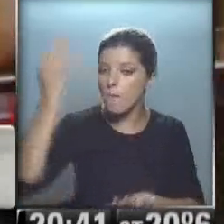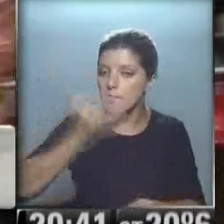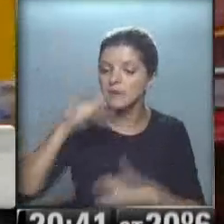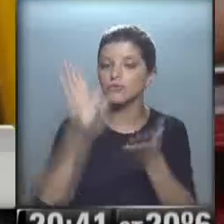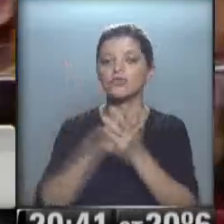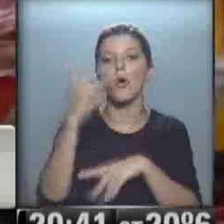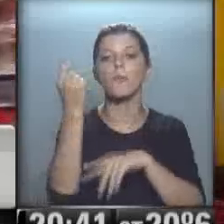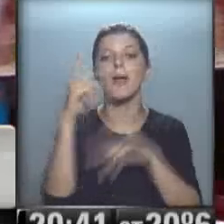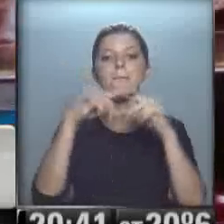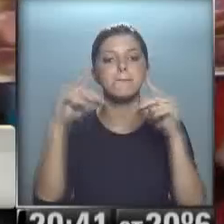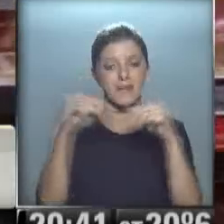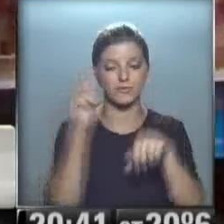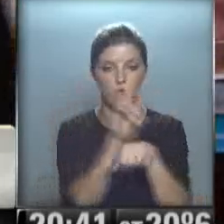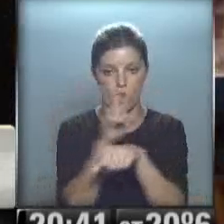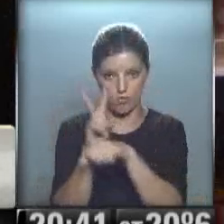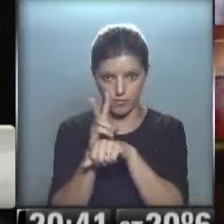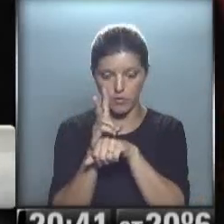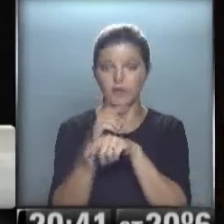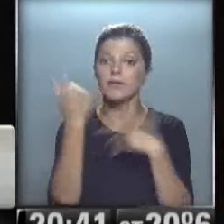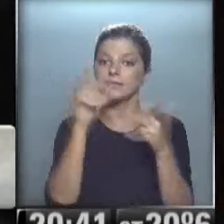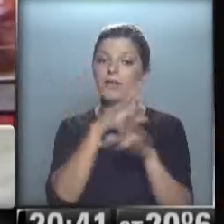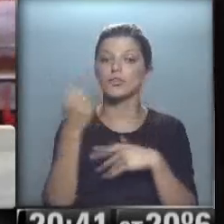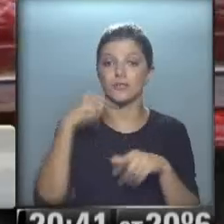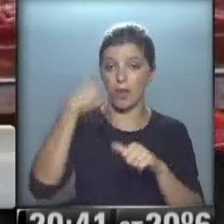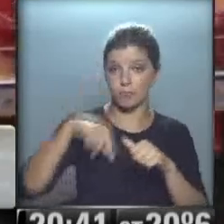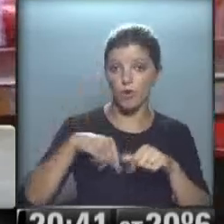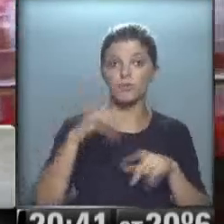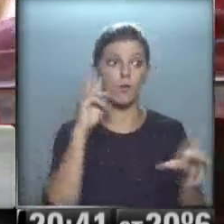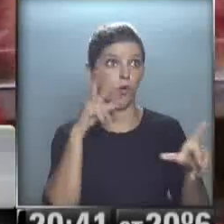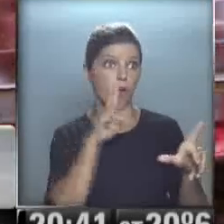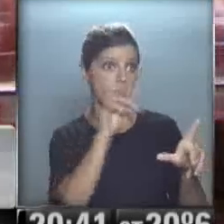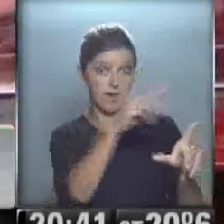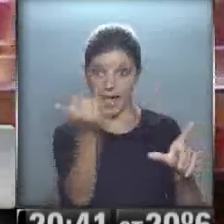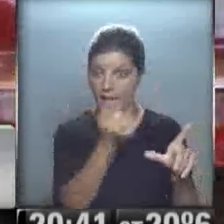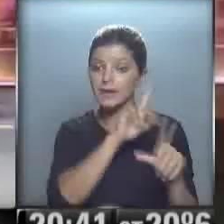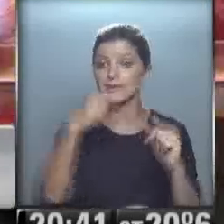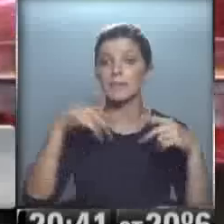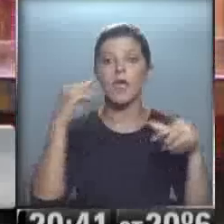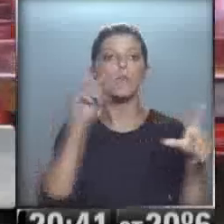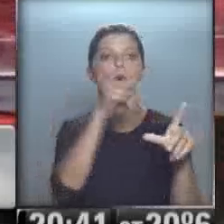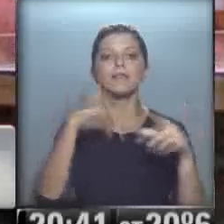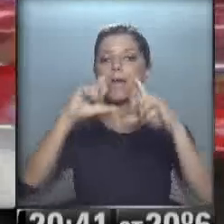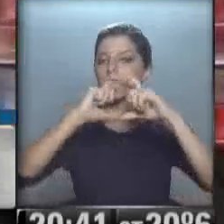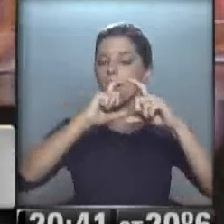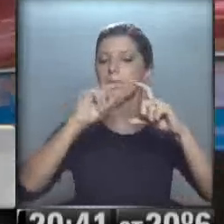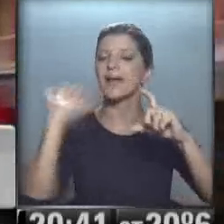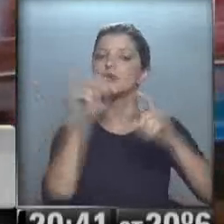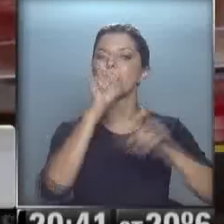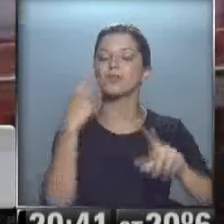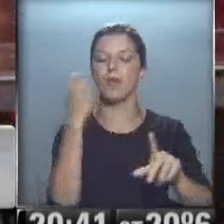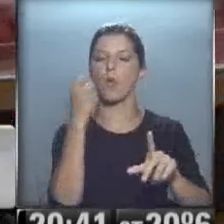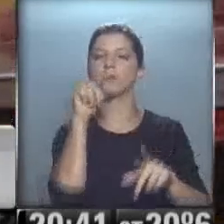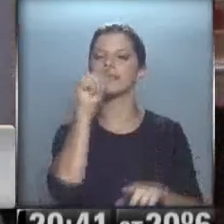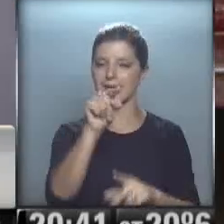precios acordados, abastecimiento, es decir, que los productos estén en góndola, y señalización de los productos para que los consumidores puedan identificar